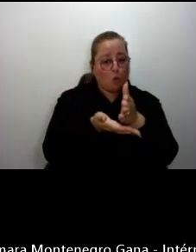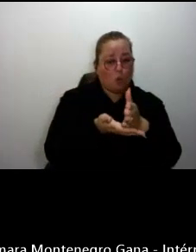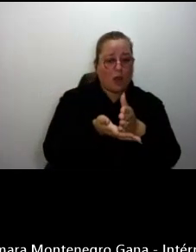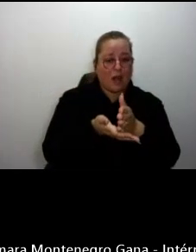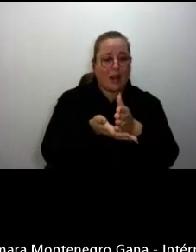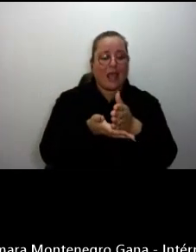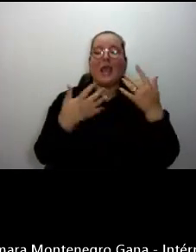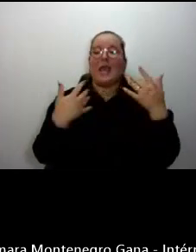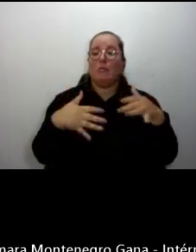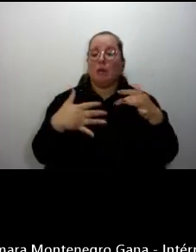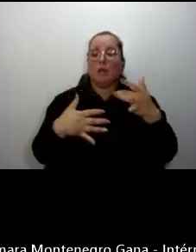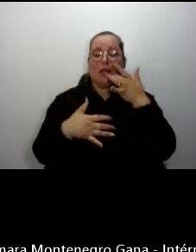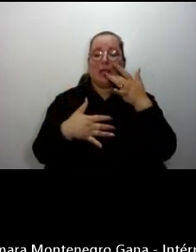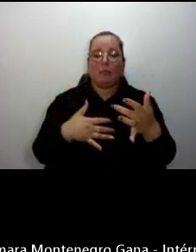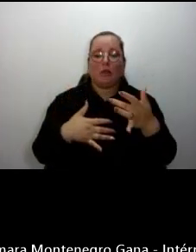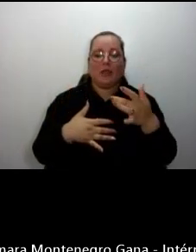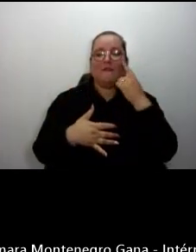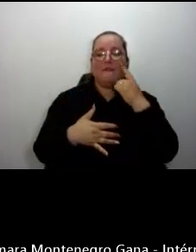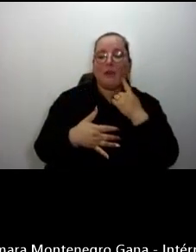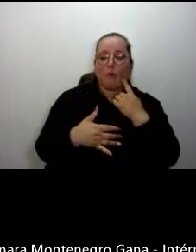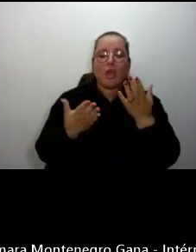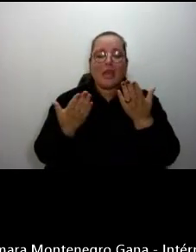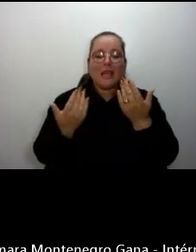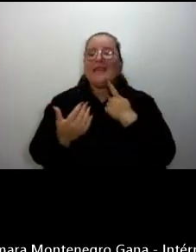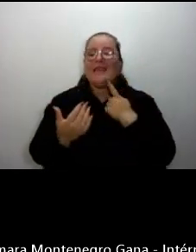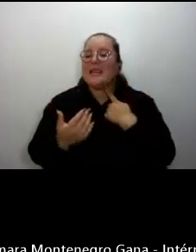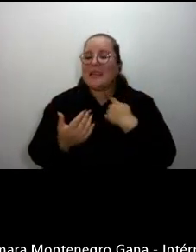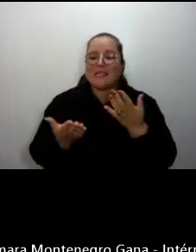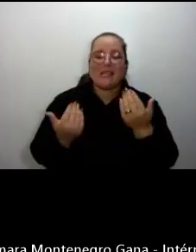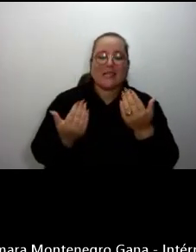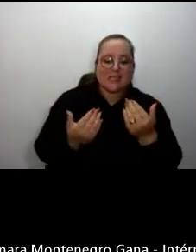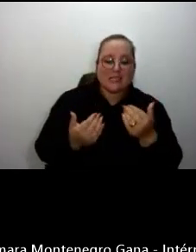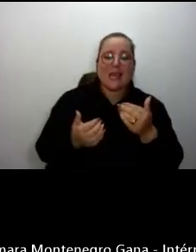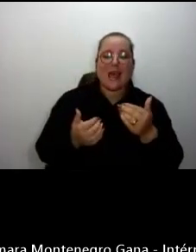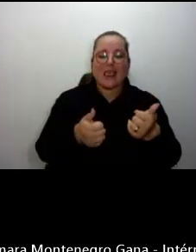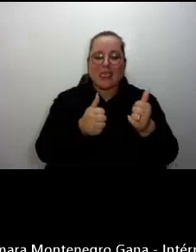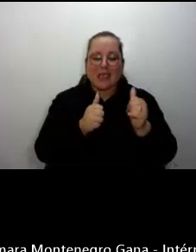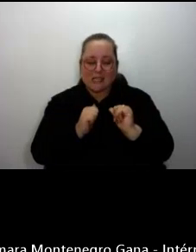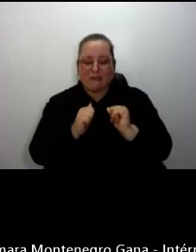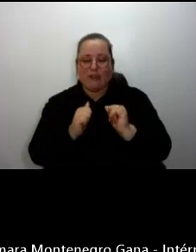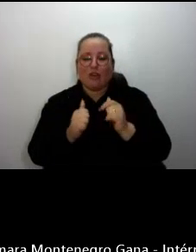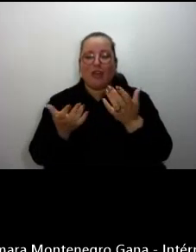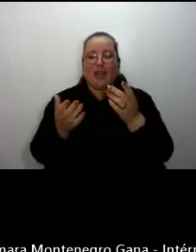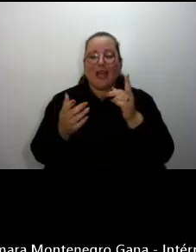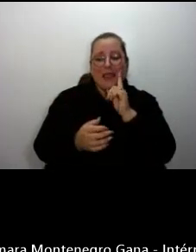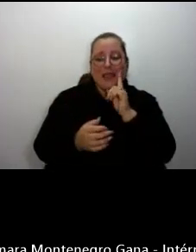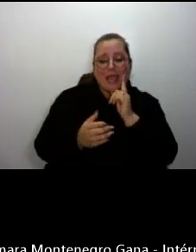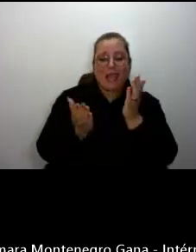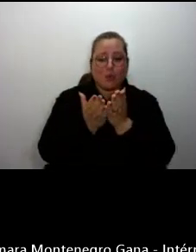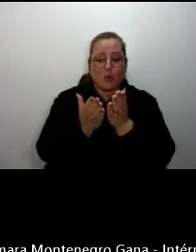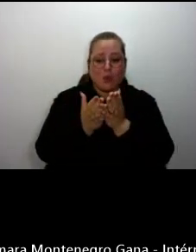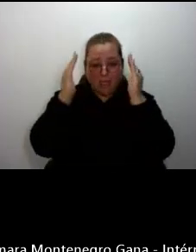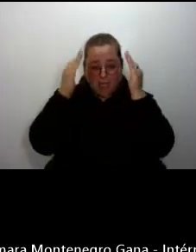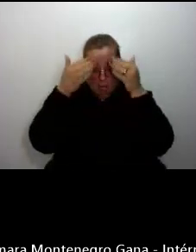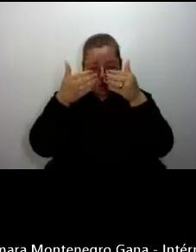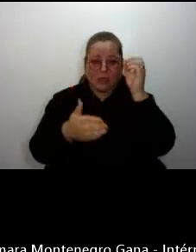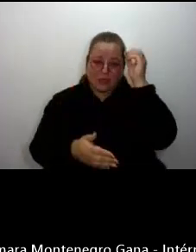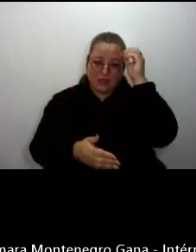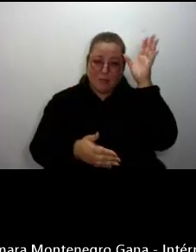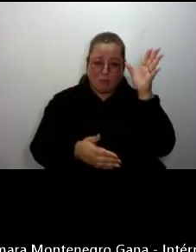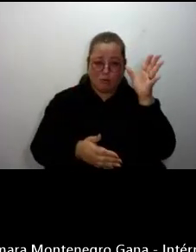para poder comprender los intereses, las necesidades de apoyo y los desafíos que pueda presentar, ¿verdad?, el estudiantado autista. Y